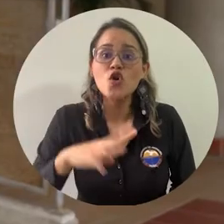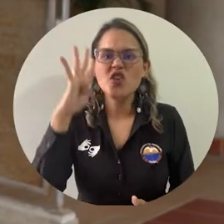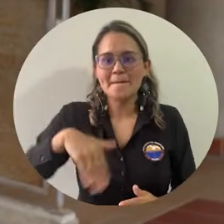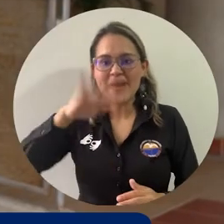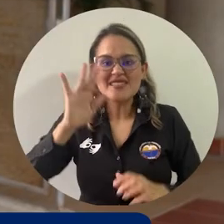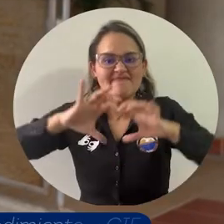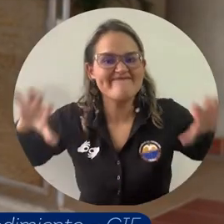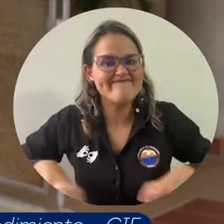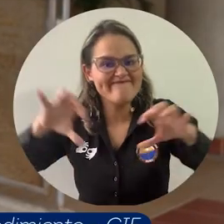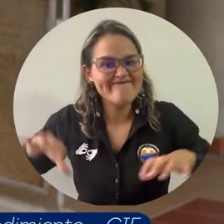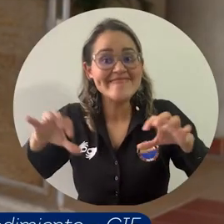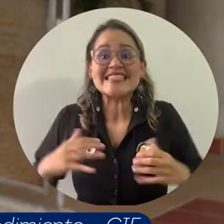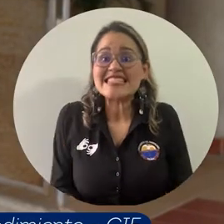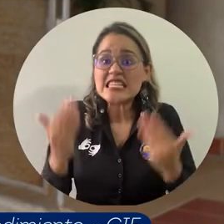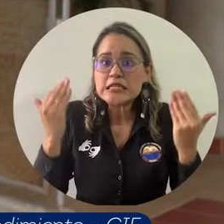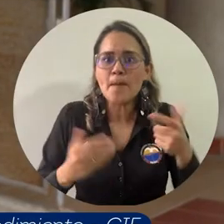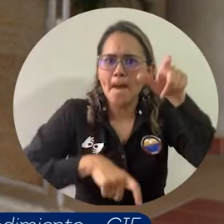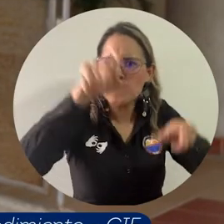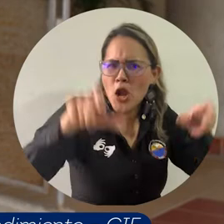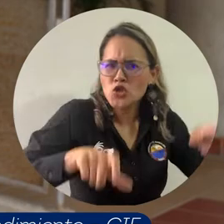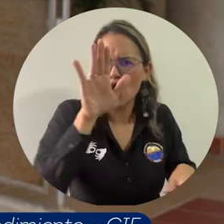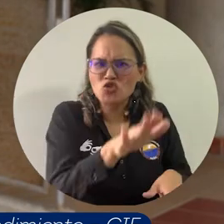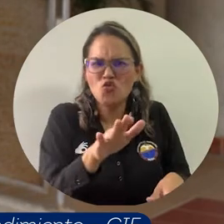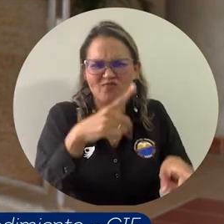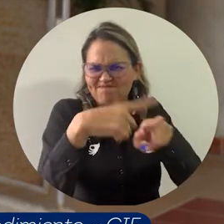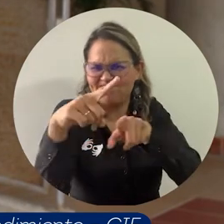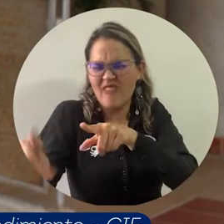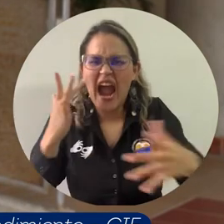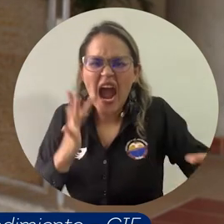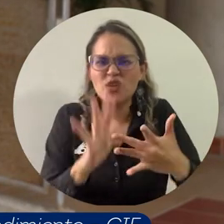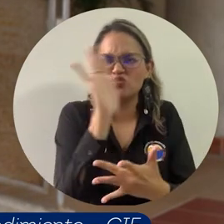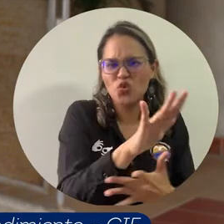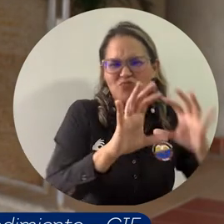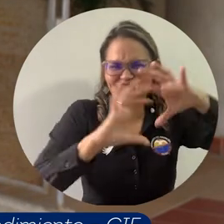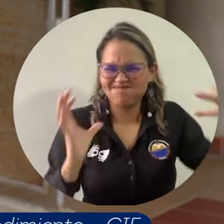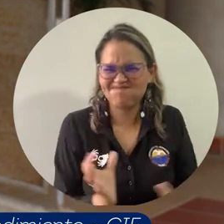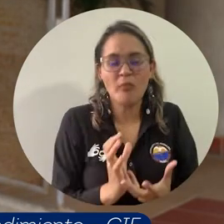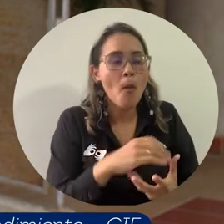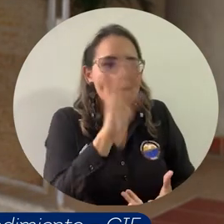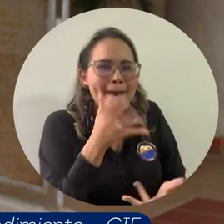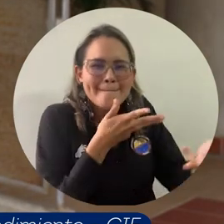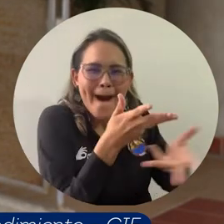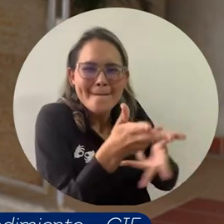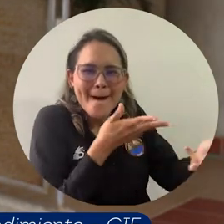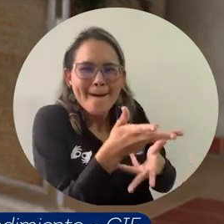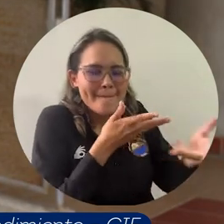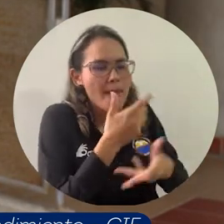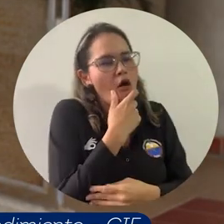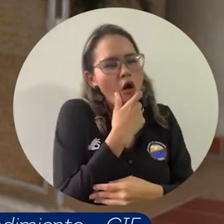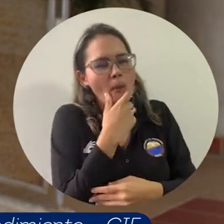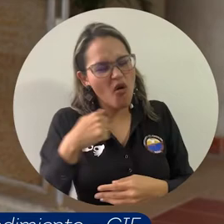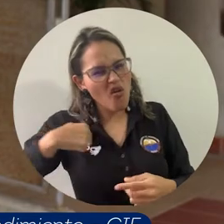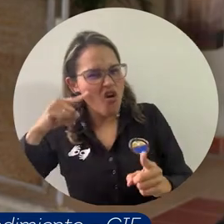cuatro días de actividades pudimos interactuar con los diferentes socios puntualmente para intercambio de buenas prácticas en el